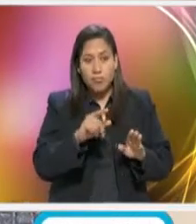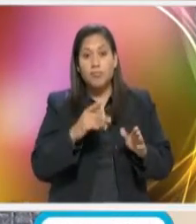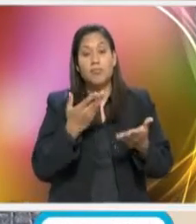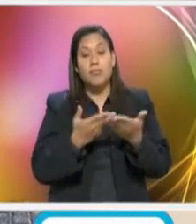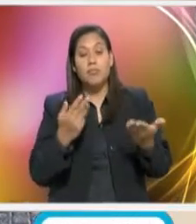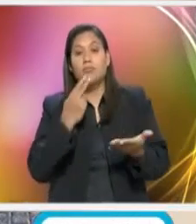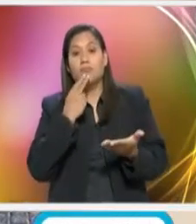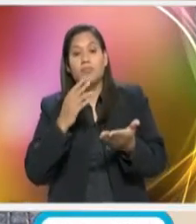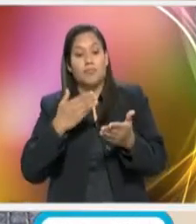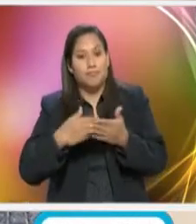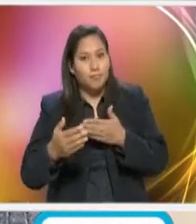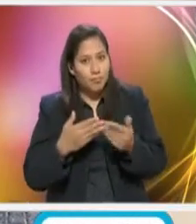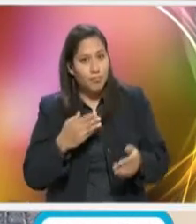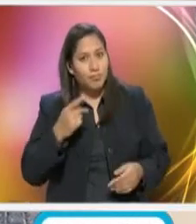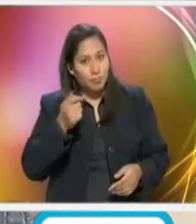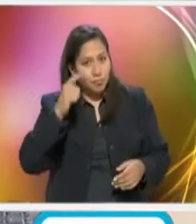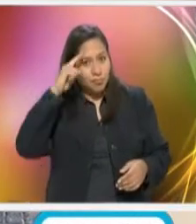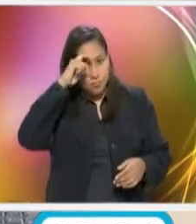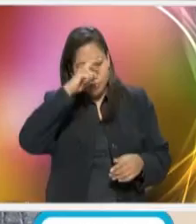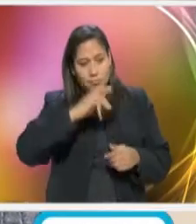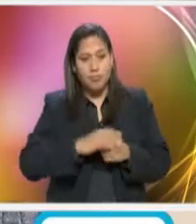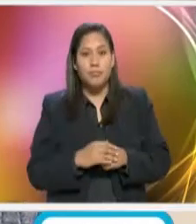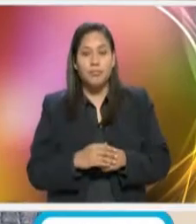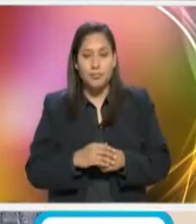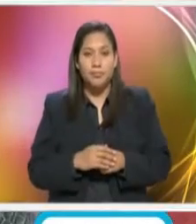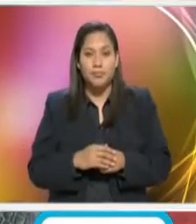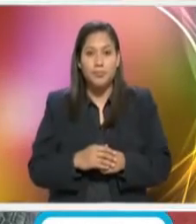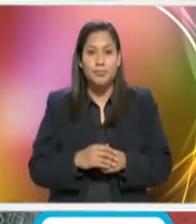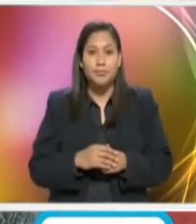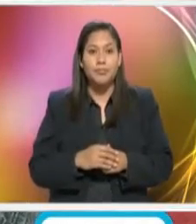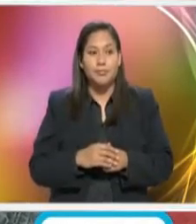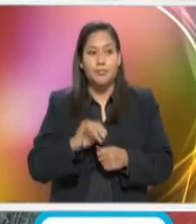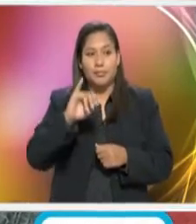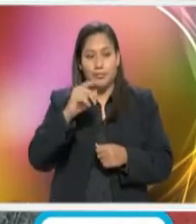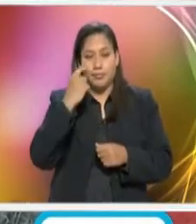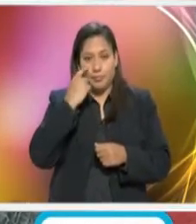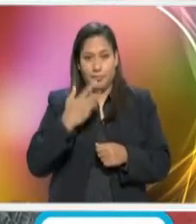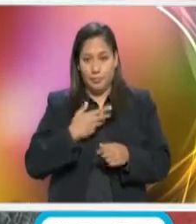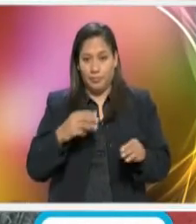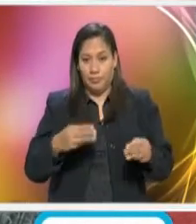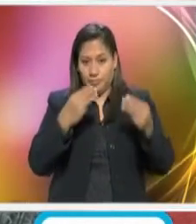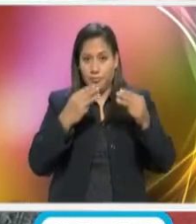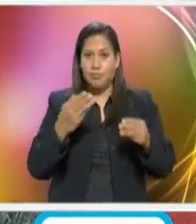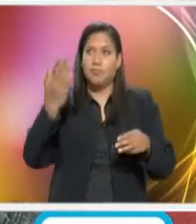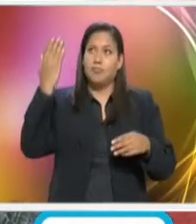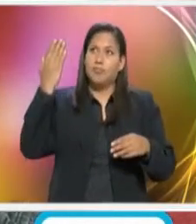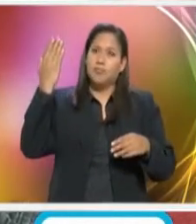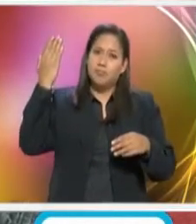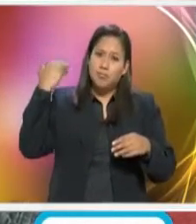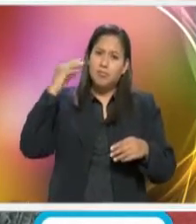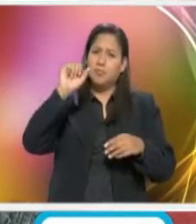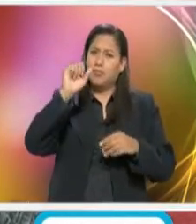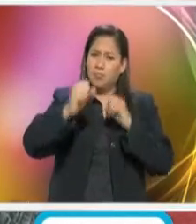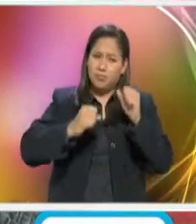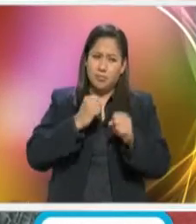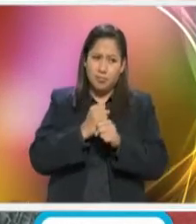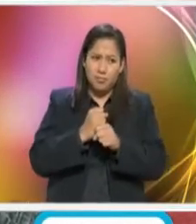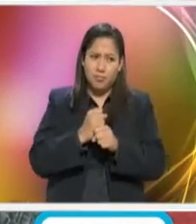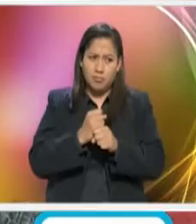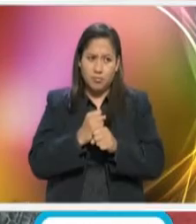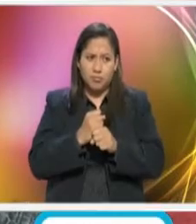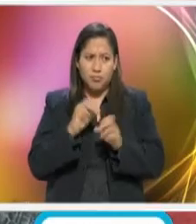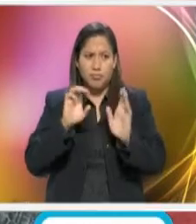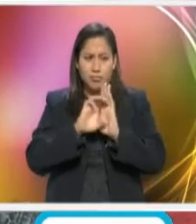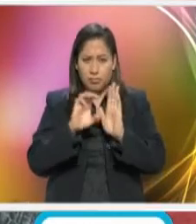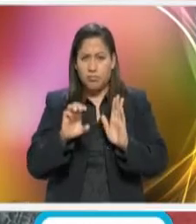tecnología. Para ellos resulta complicado en muchas ocasiones. Así es, mira, tenemos mercados que datan de más de 60 años y por